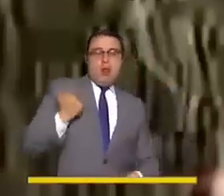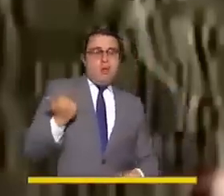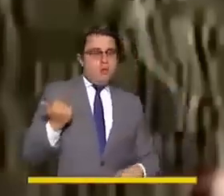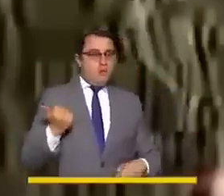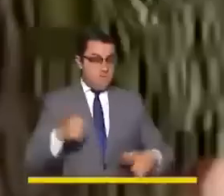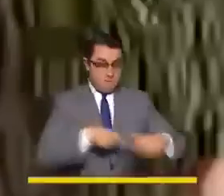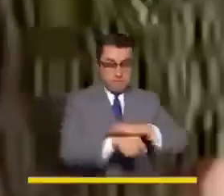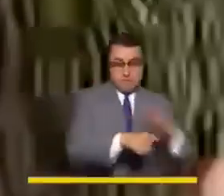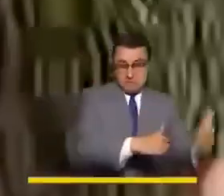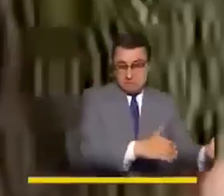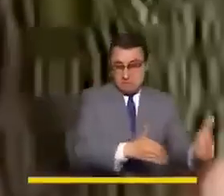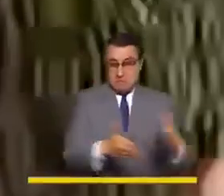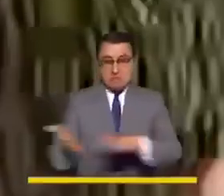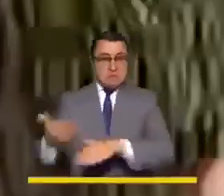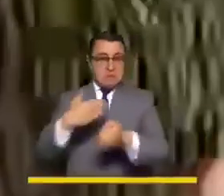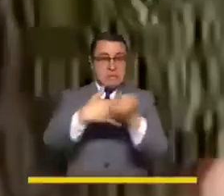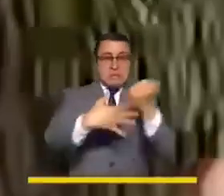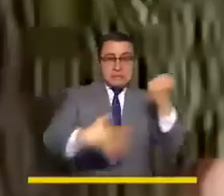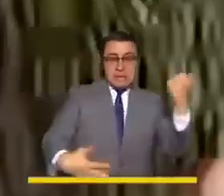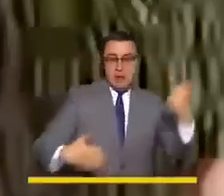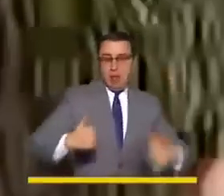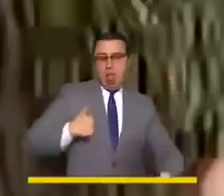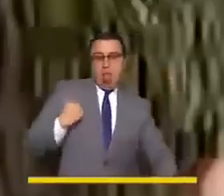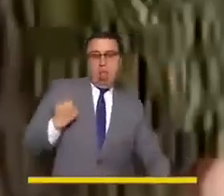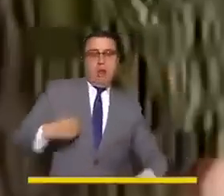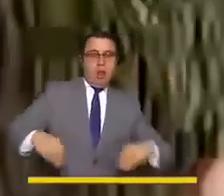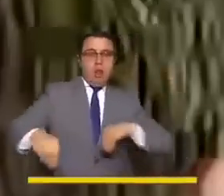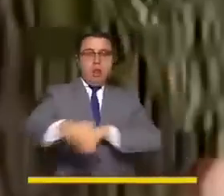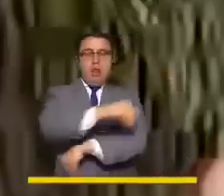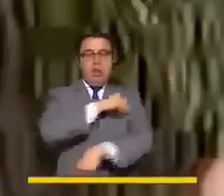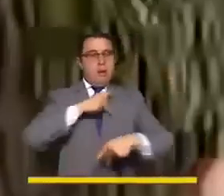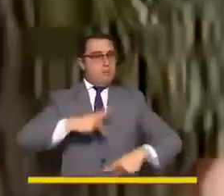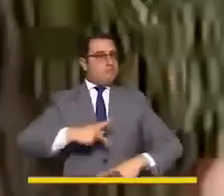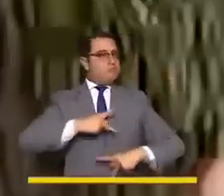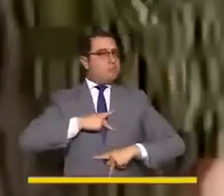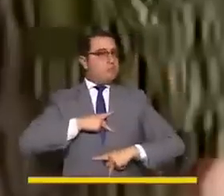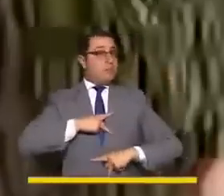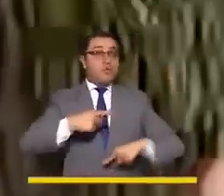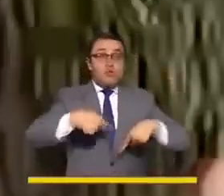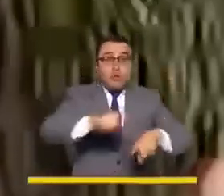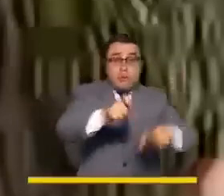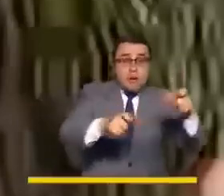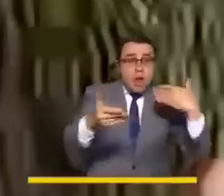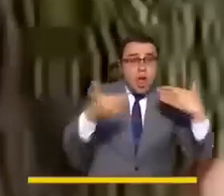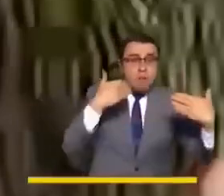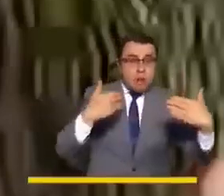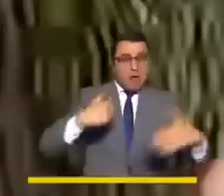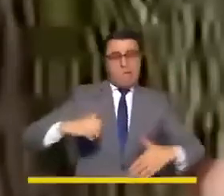fruto de la masacre y de la sangre. Se quedó con las tierras de los campesinos.